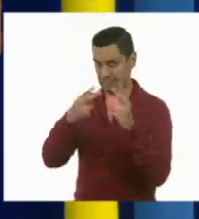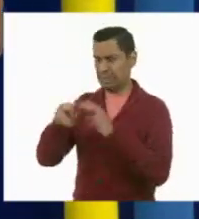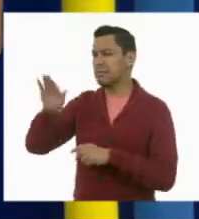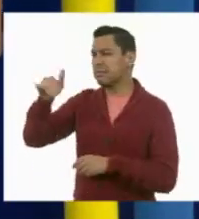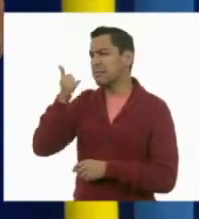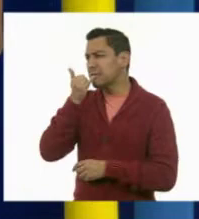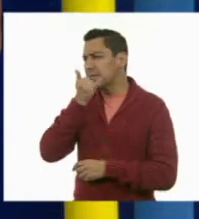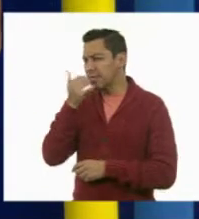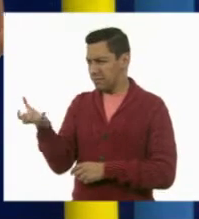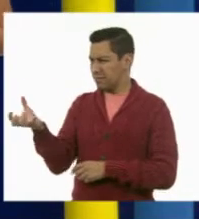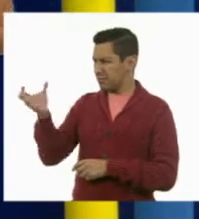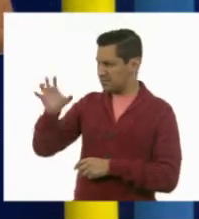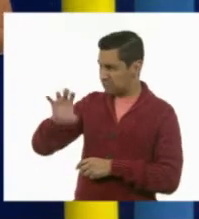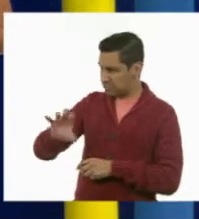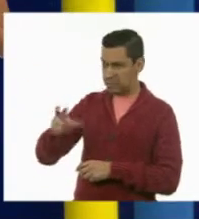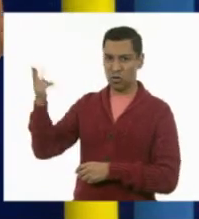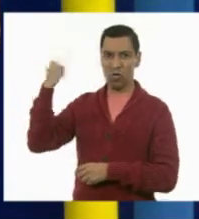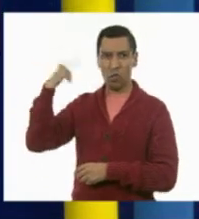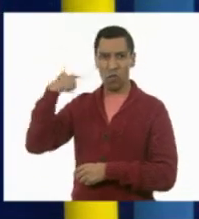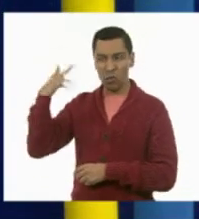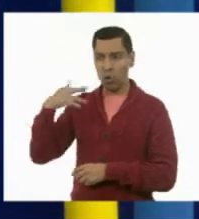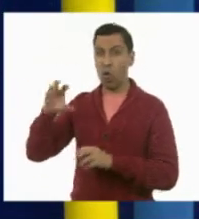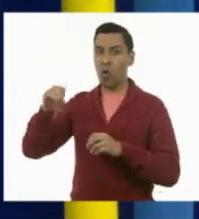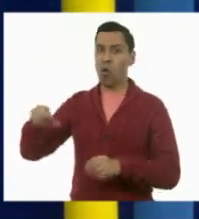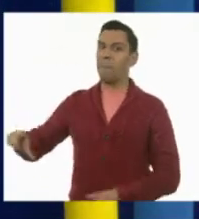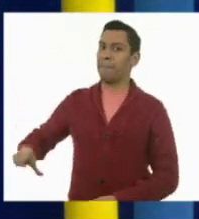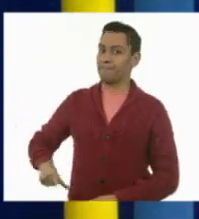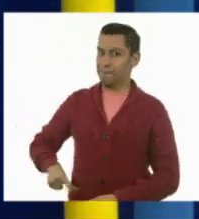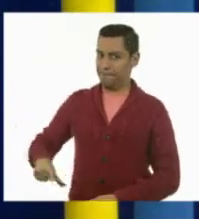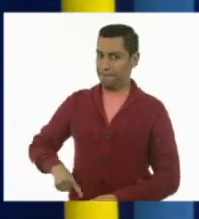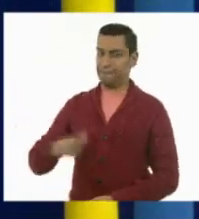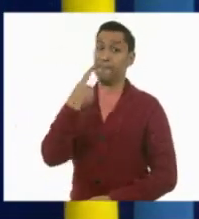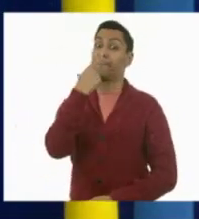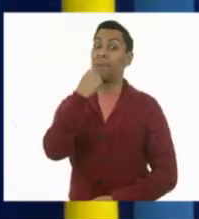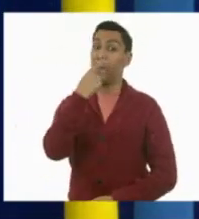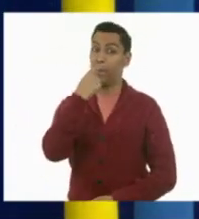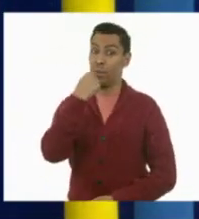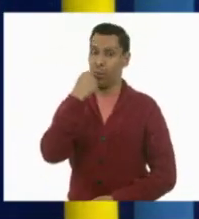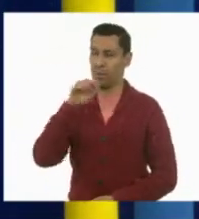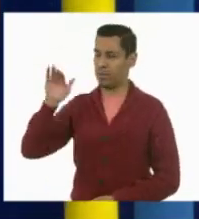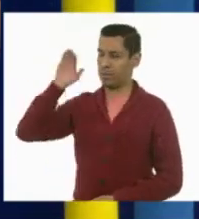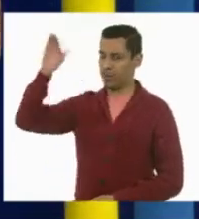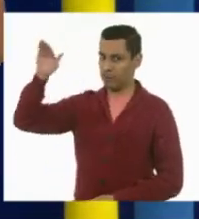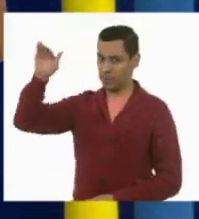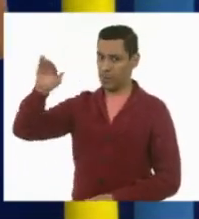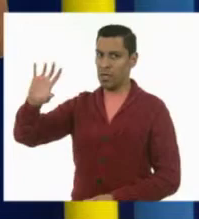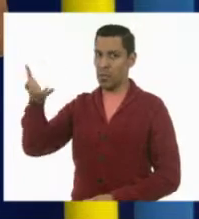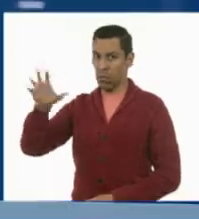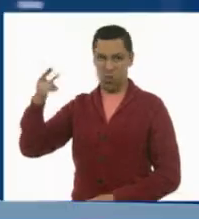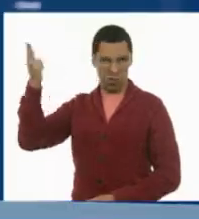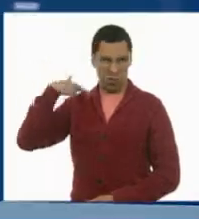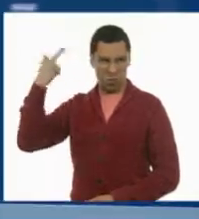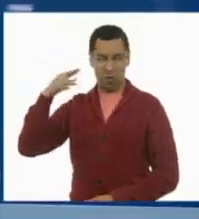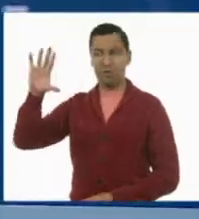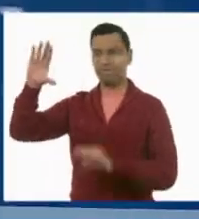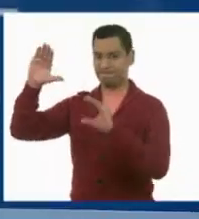a un acuerdo. O bien llamar a las autoridades para que intervengan y moderen el volumen de la música. Exacto. Sí, perfecto. Sí, porque no